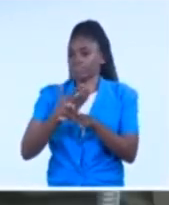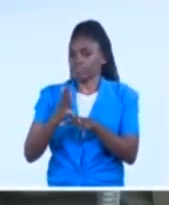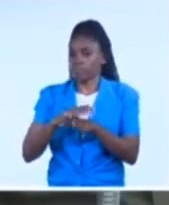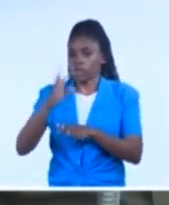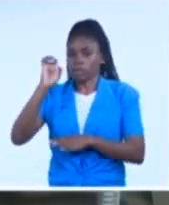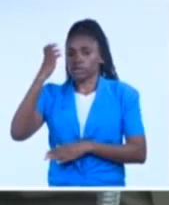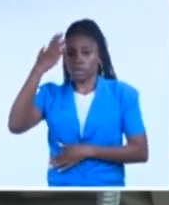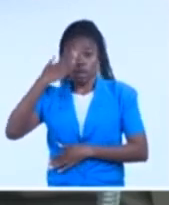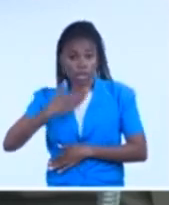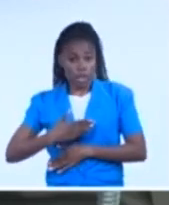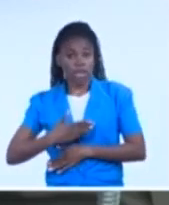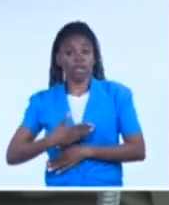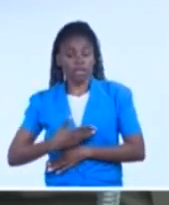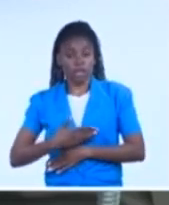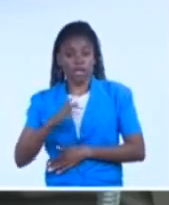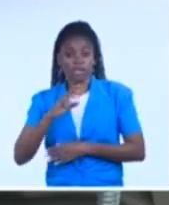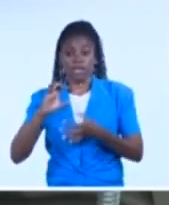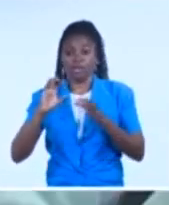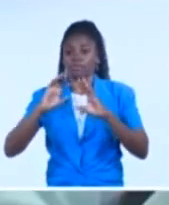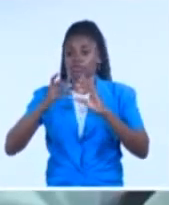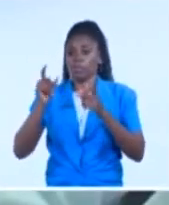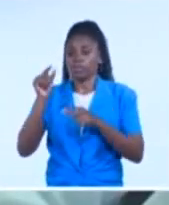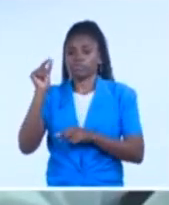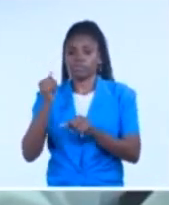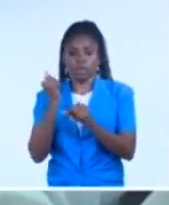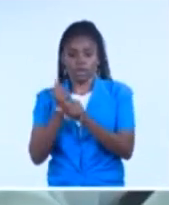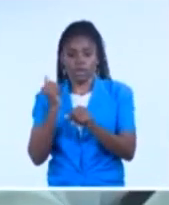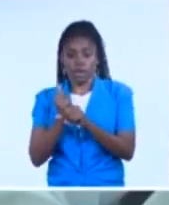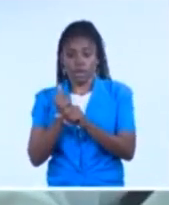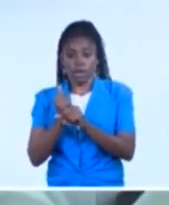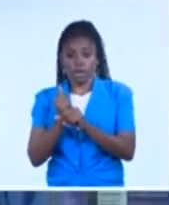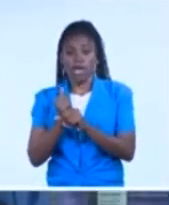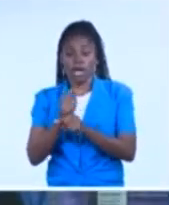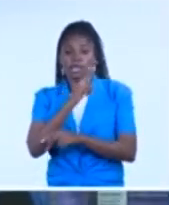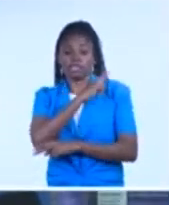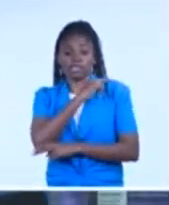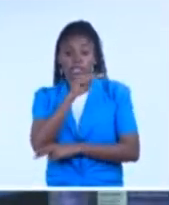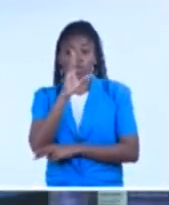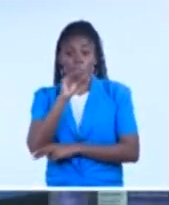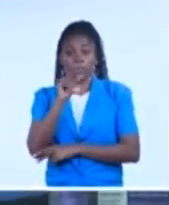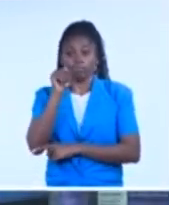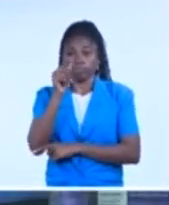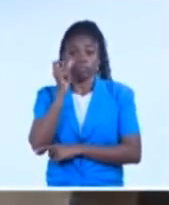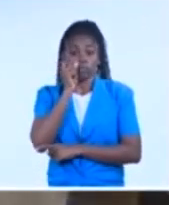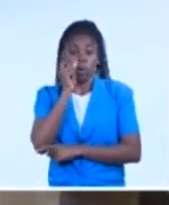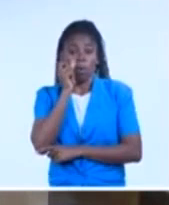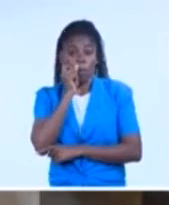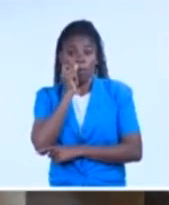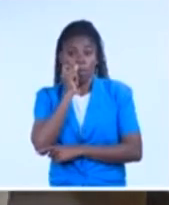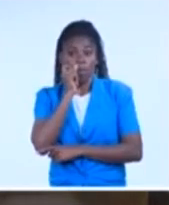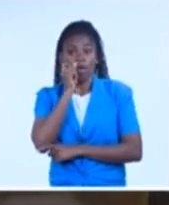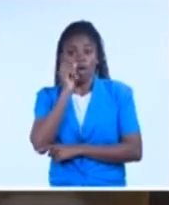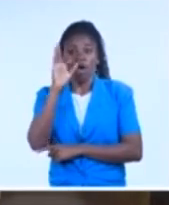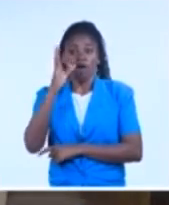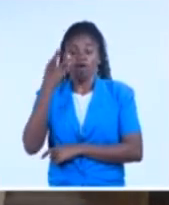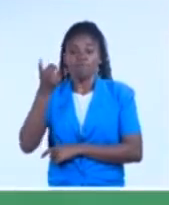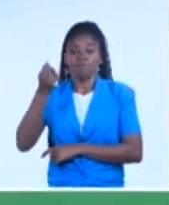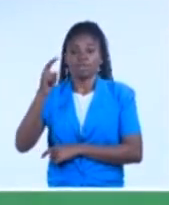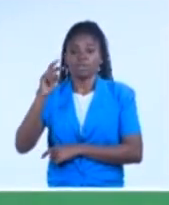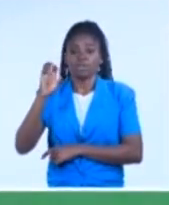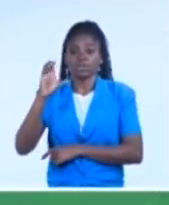ética como esencia en el quehacer del personal de salud. El director nacional de epidemiología, doctor Francisco Durán